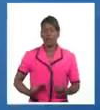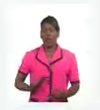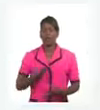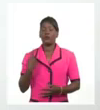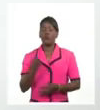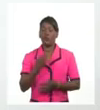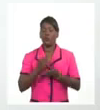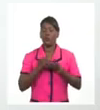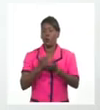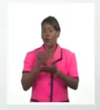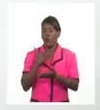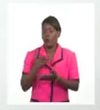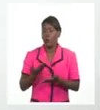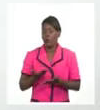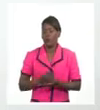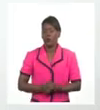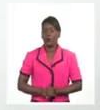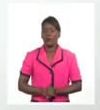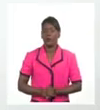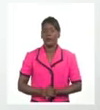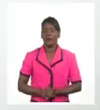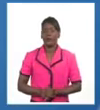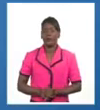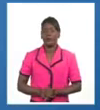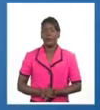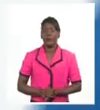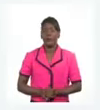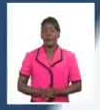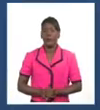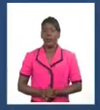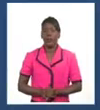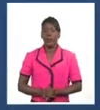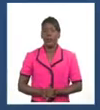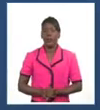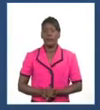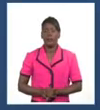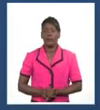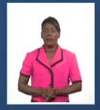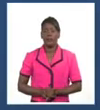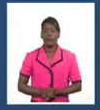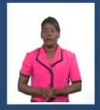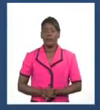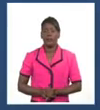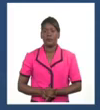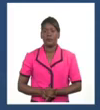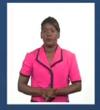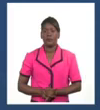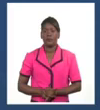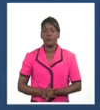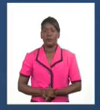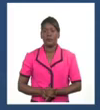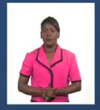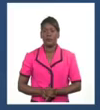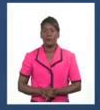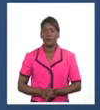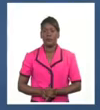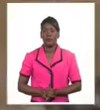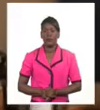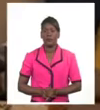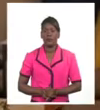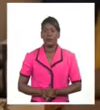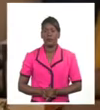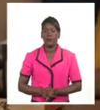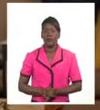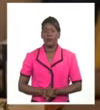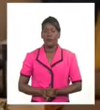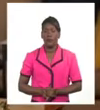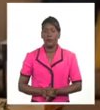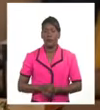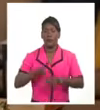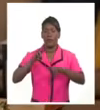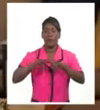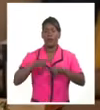la